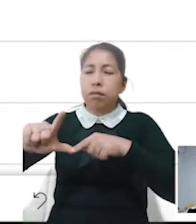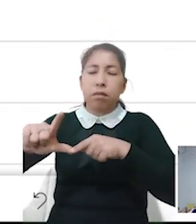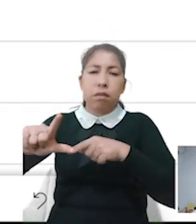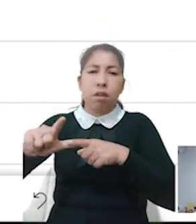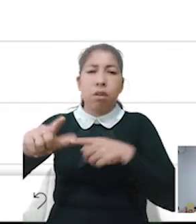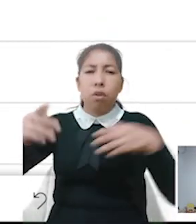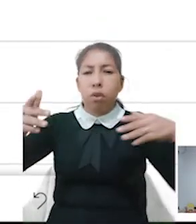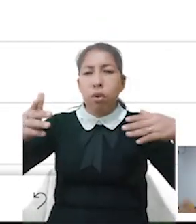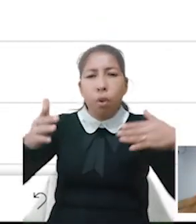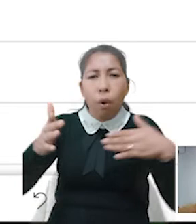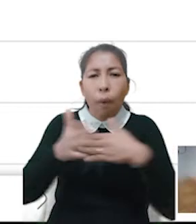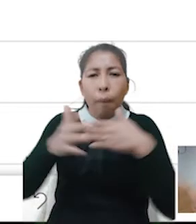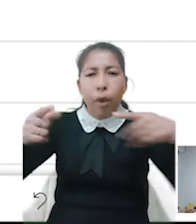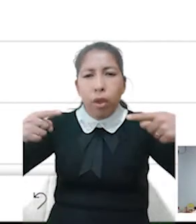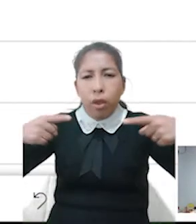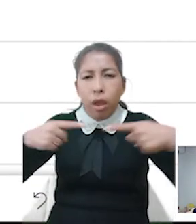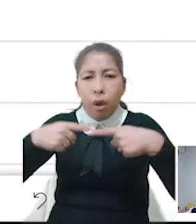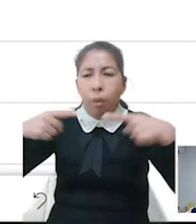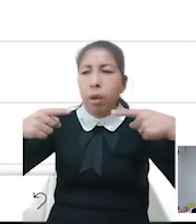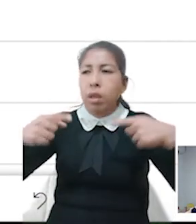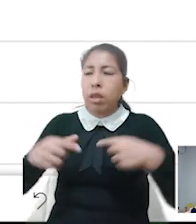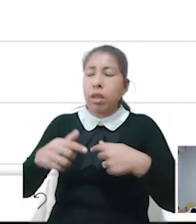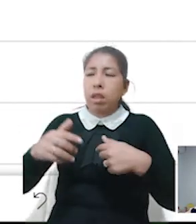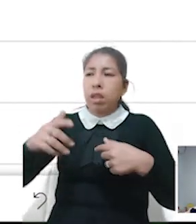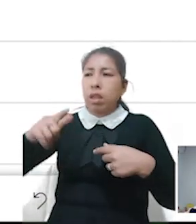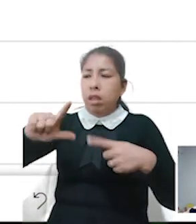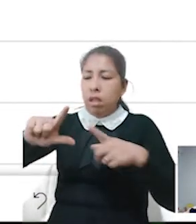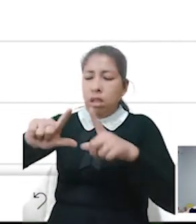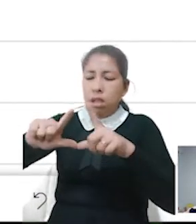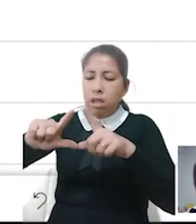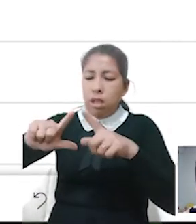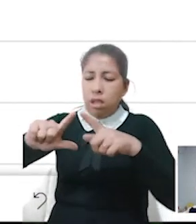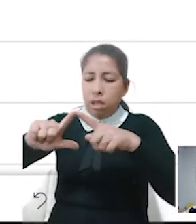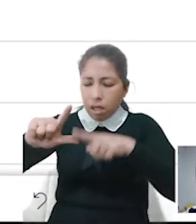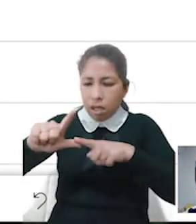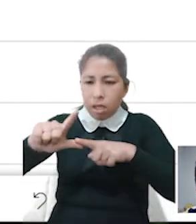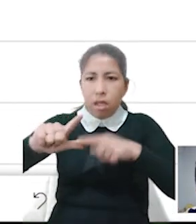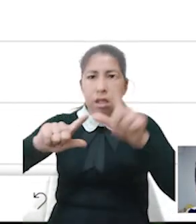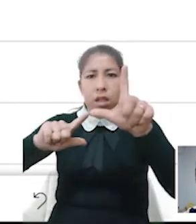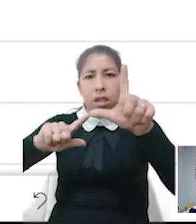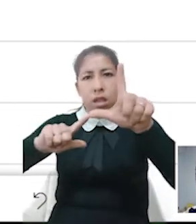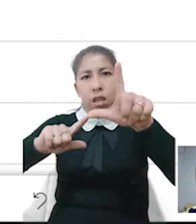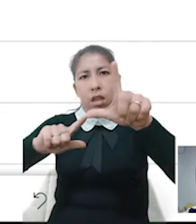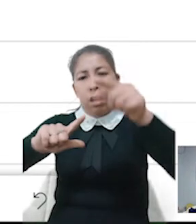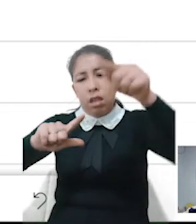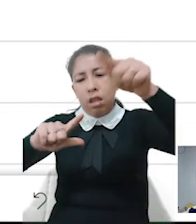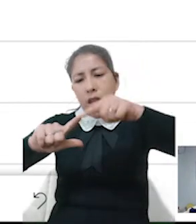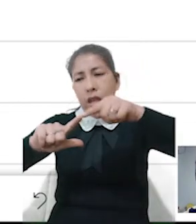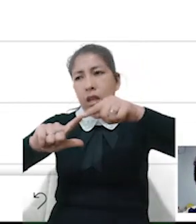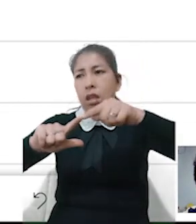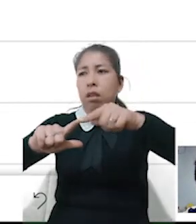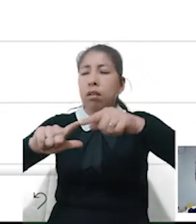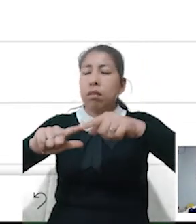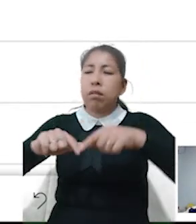ángulo agudo del triángulo ABE. ¿Qué quiere decir? Que la medida de este ángulo con la medida de este otro ángulo